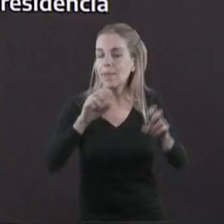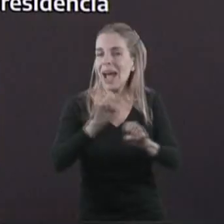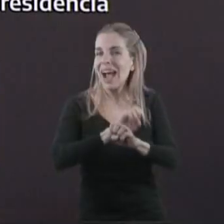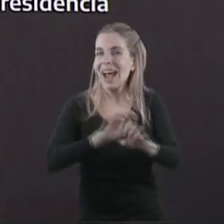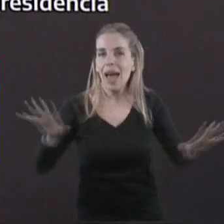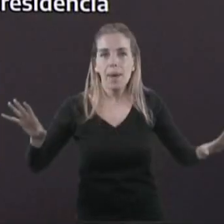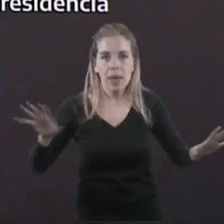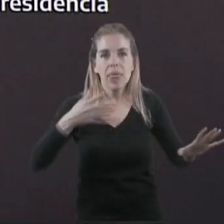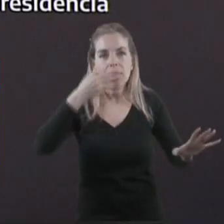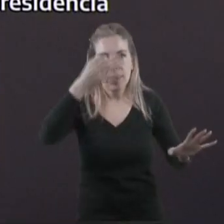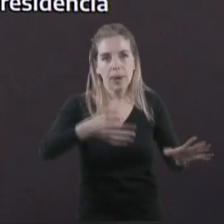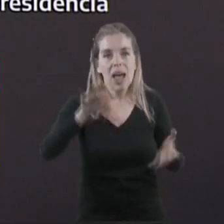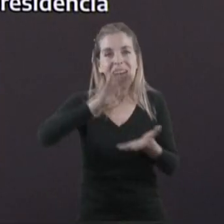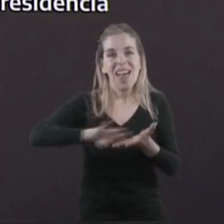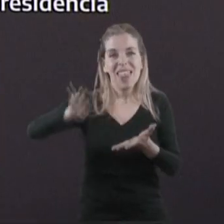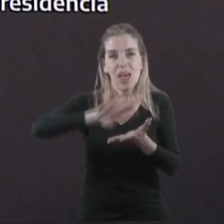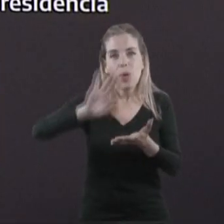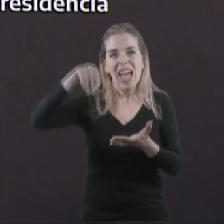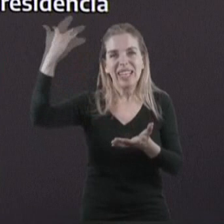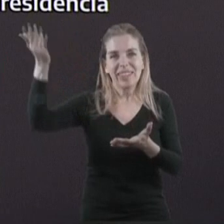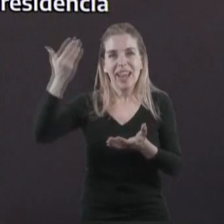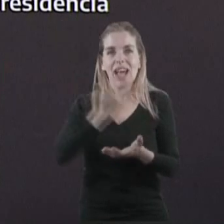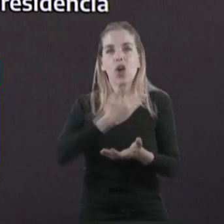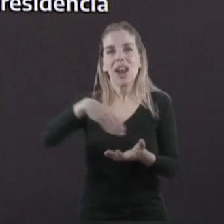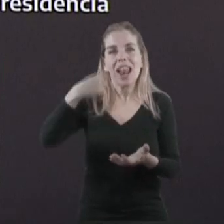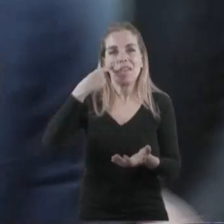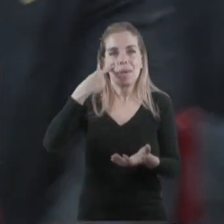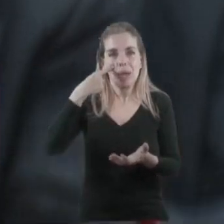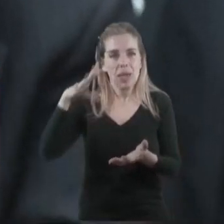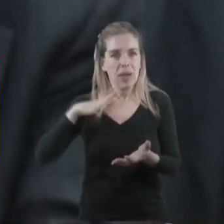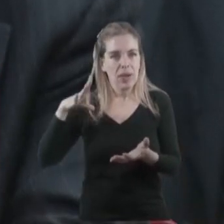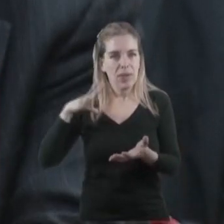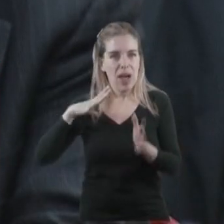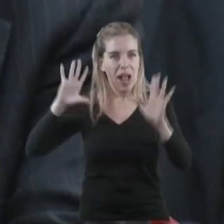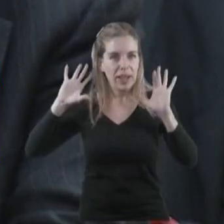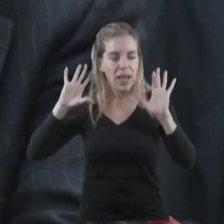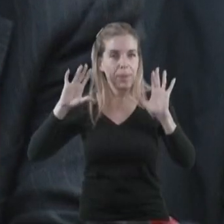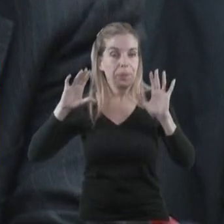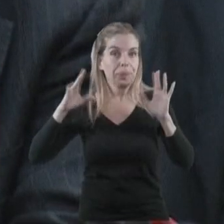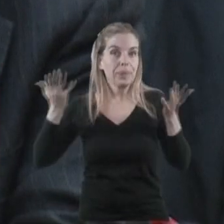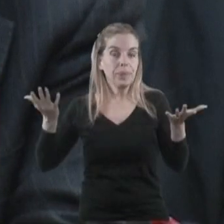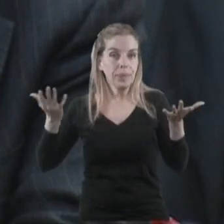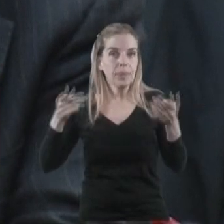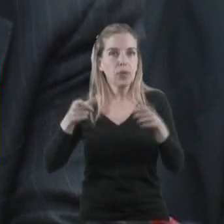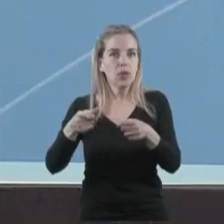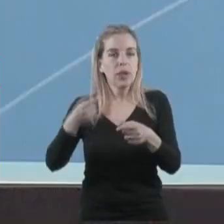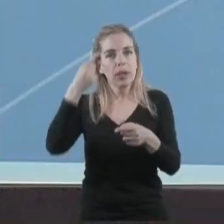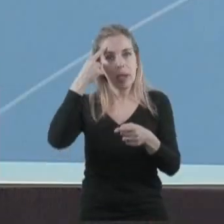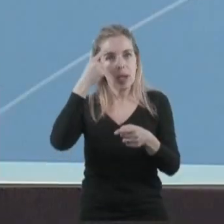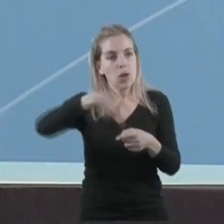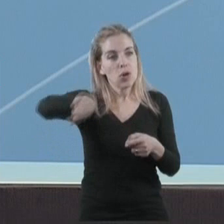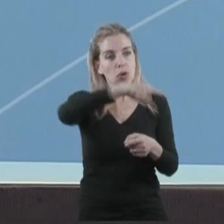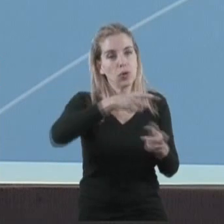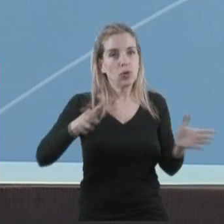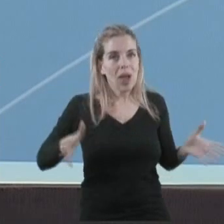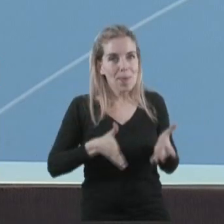el endeudamiento con el Fondo Monetario Internacional. Y en la línea de lo que hoy se está anunciando, que busca potenciar el desarrollo de la producción